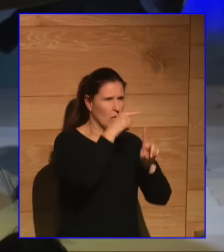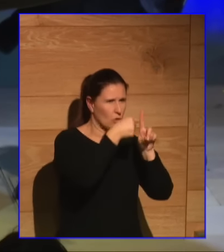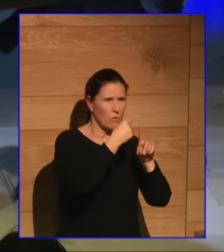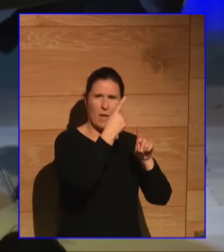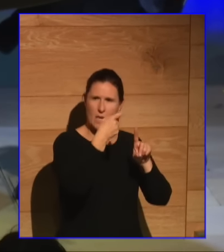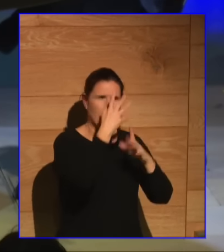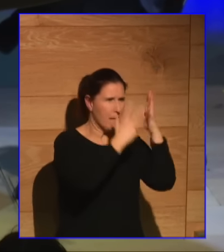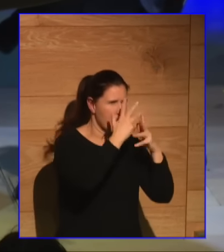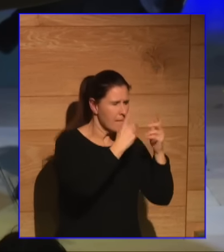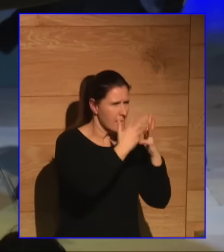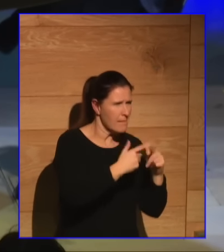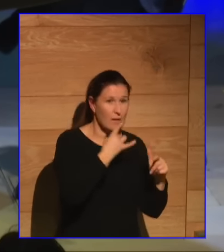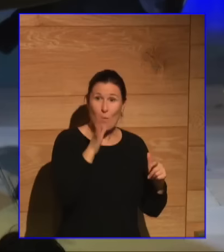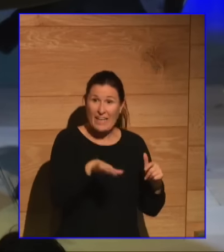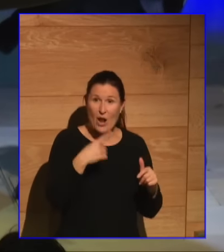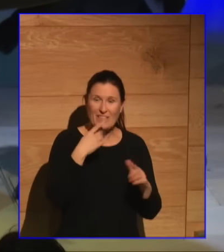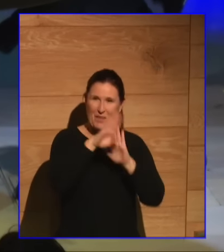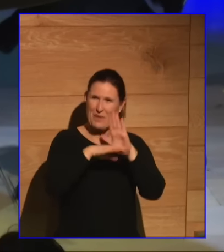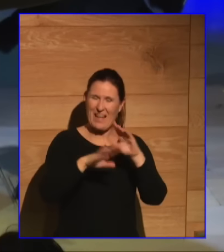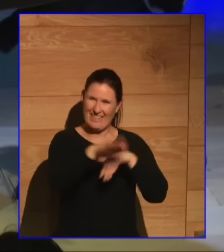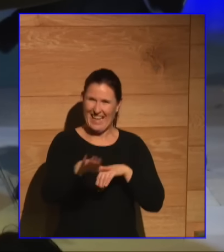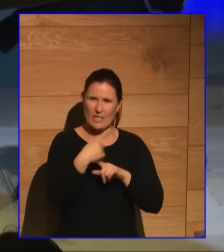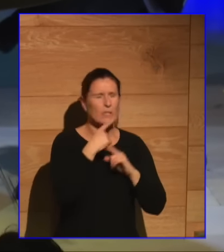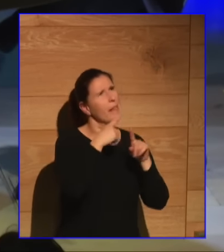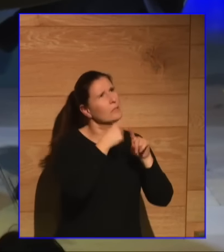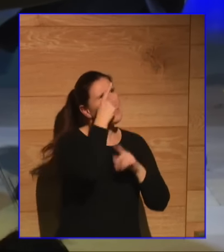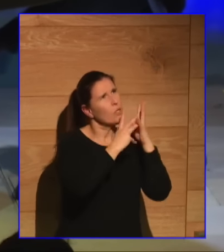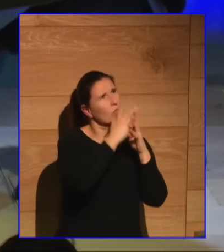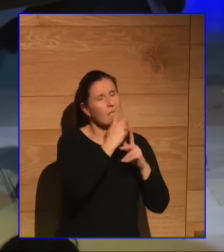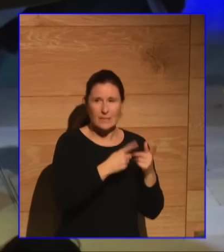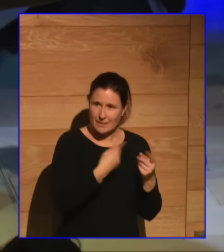los niños que salen en la tele, 27, me llevo dos.